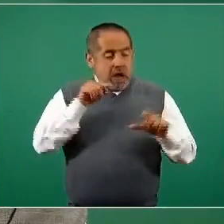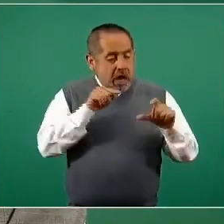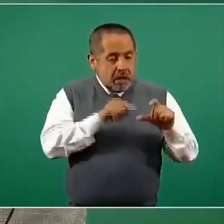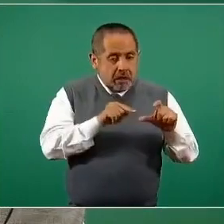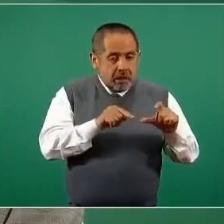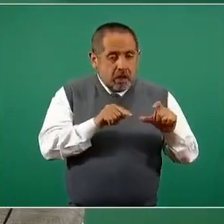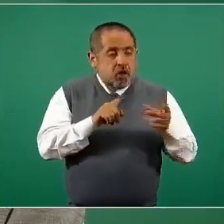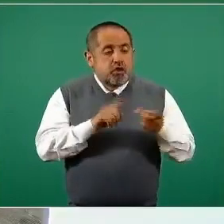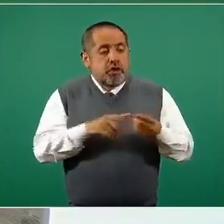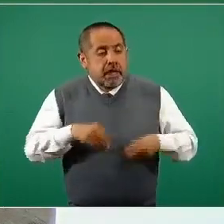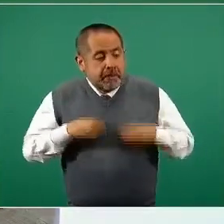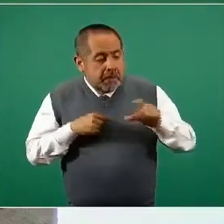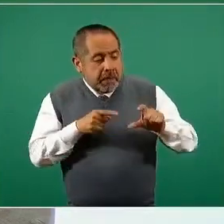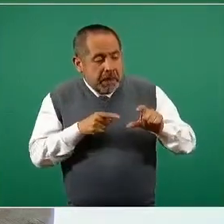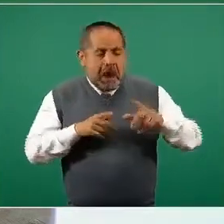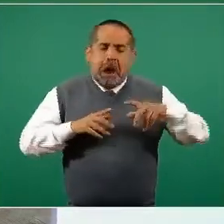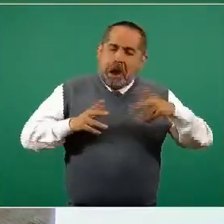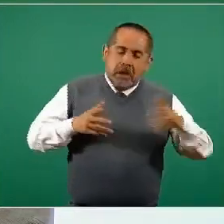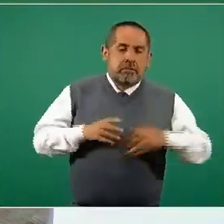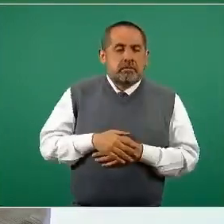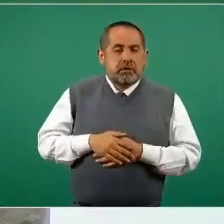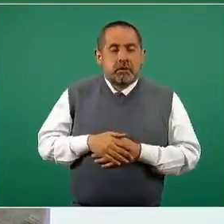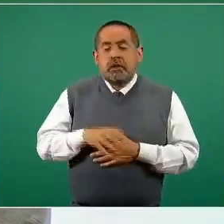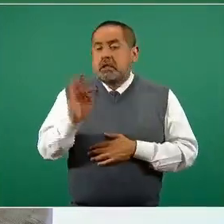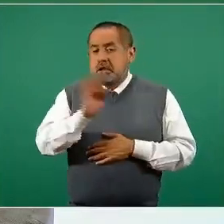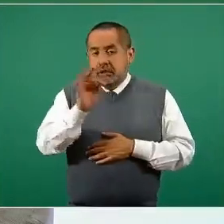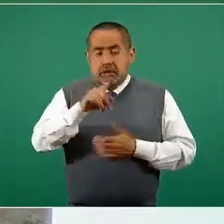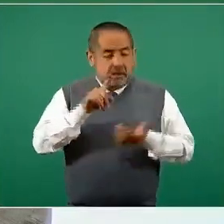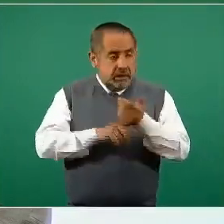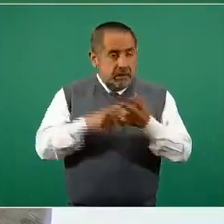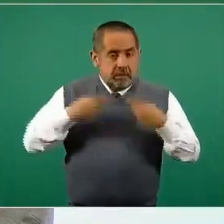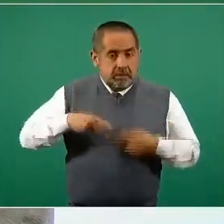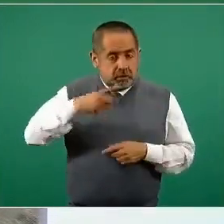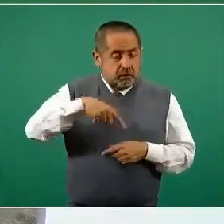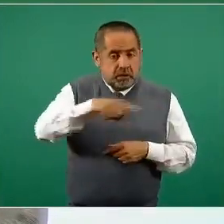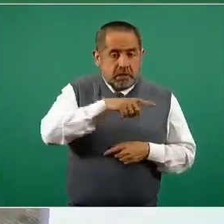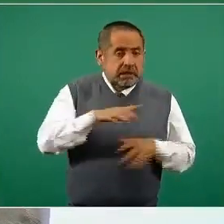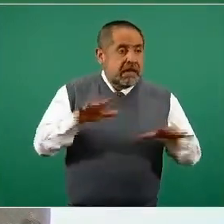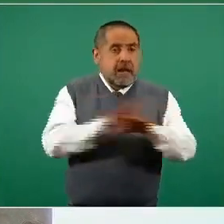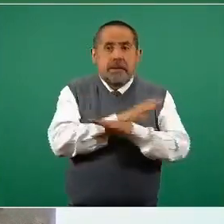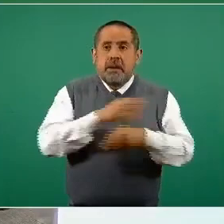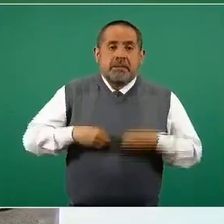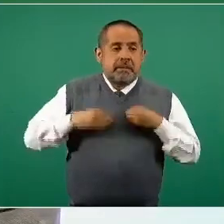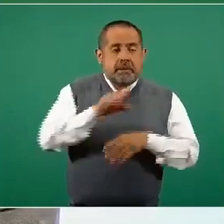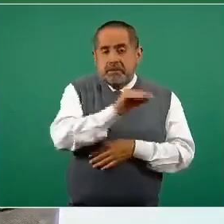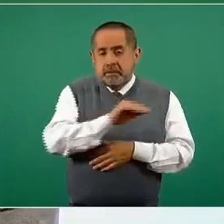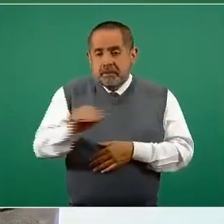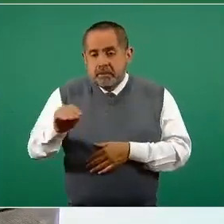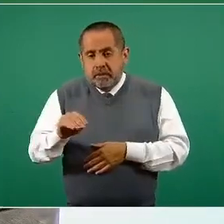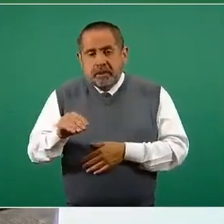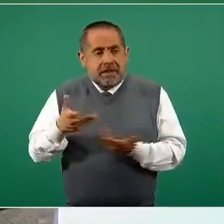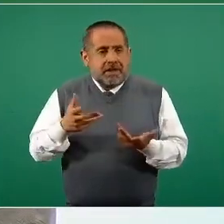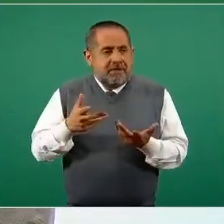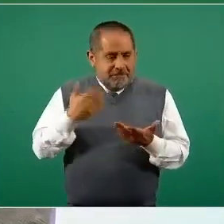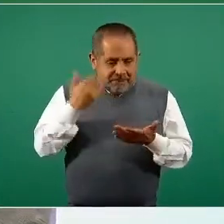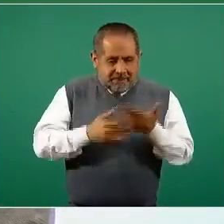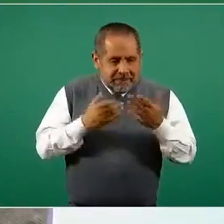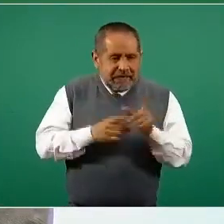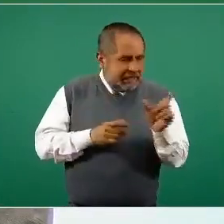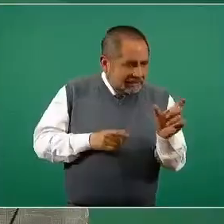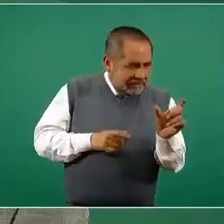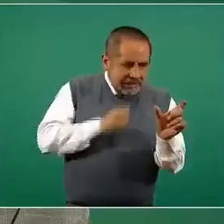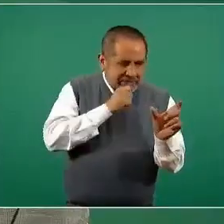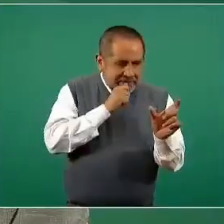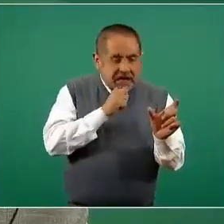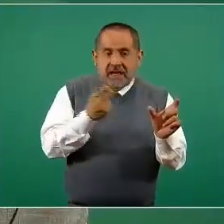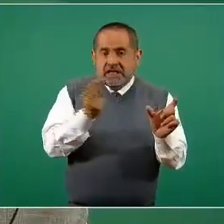casos, el domicilio. Por supuesto, puede haber situaciones en donde las personas cambien de domicilio, no está actualizada la credencial del lector y se